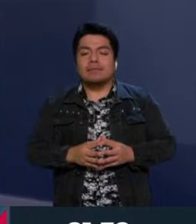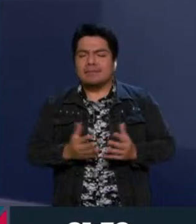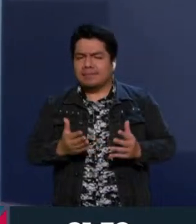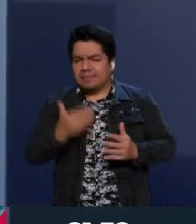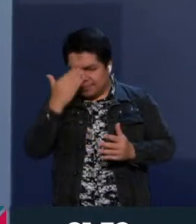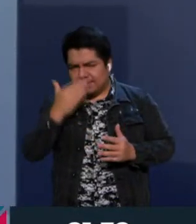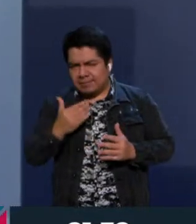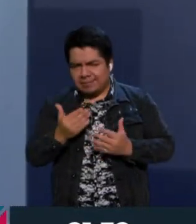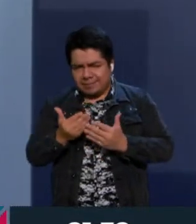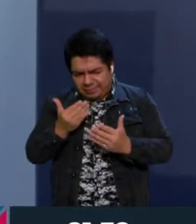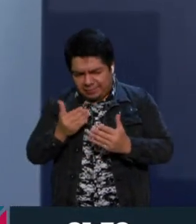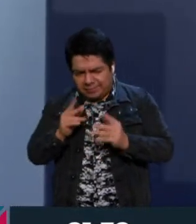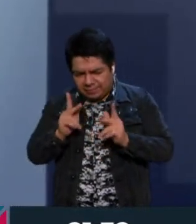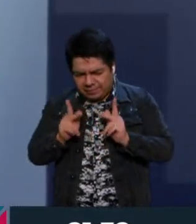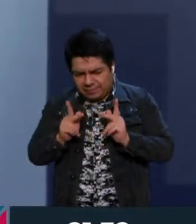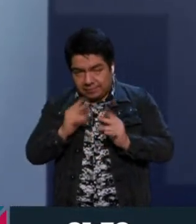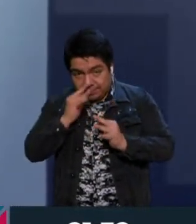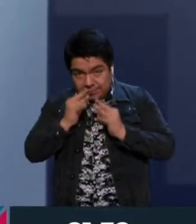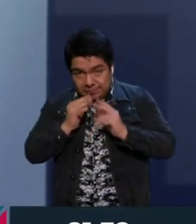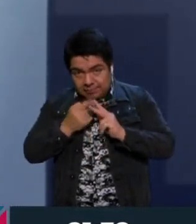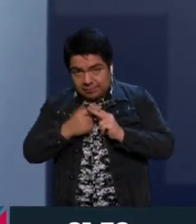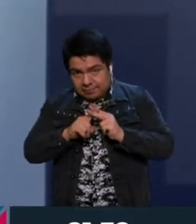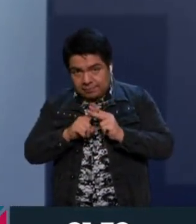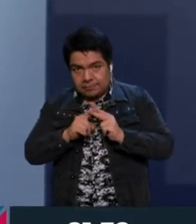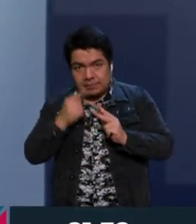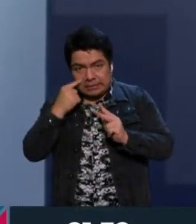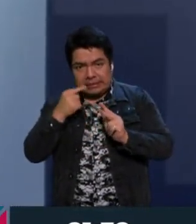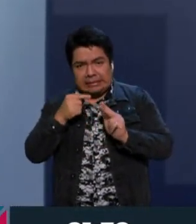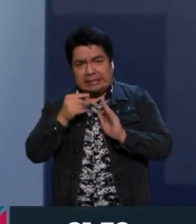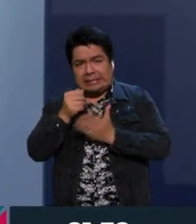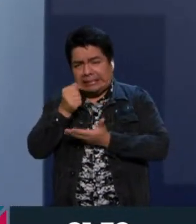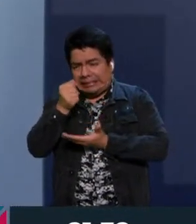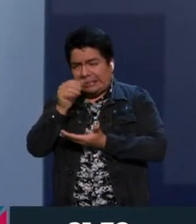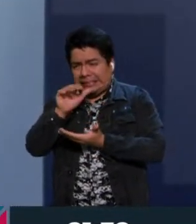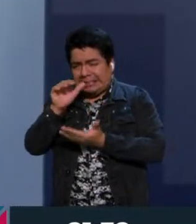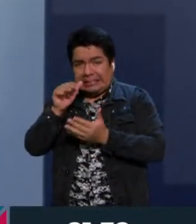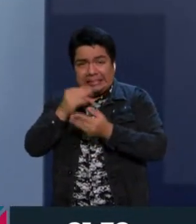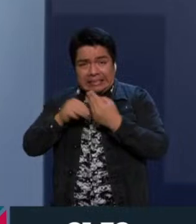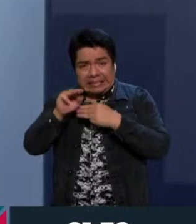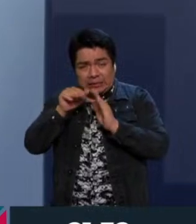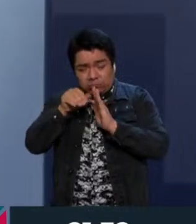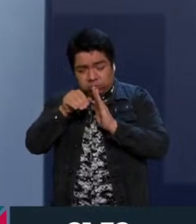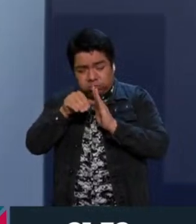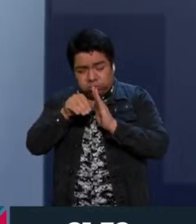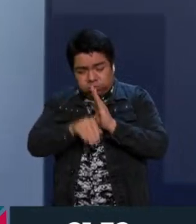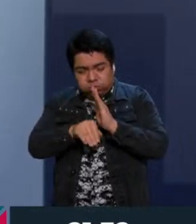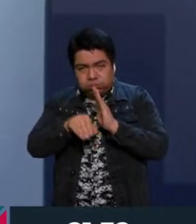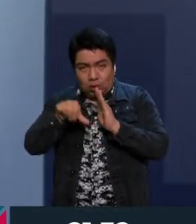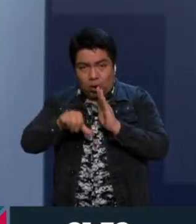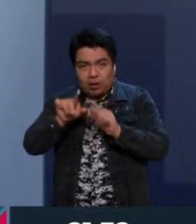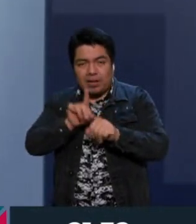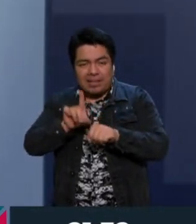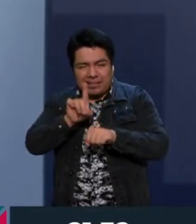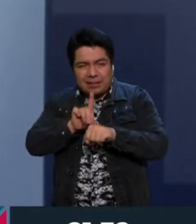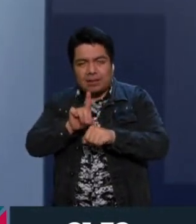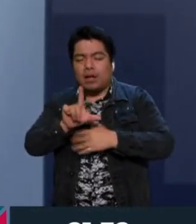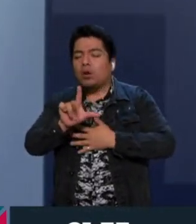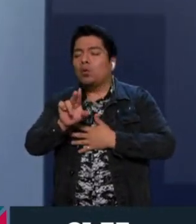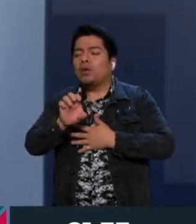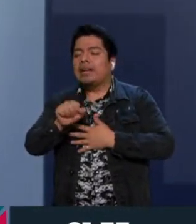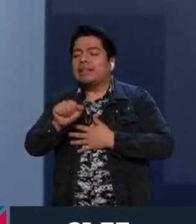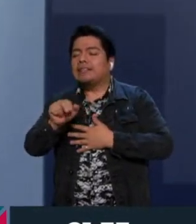Y como platicábamos al inicio de esta transmisión, la caída de diversas bolsas mundiales bautizó este día como el llamado lunes